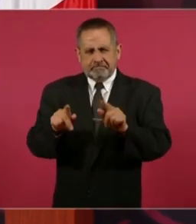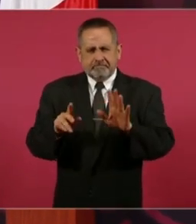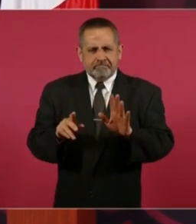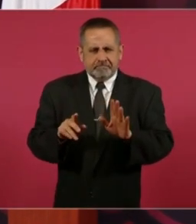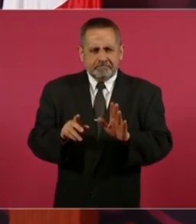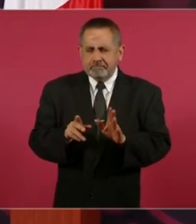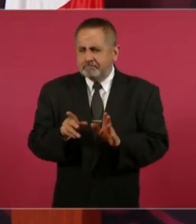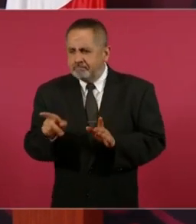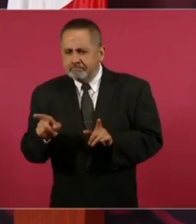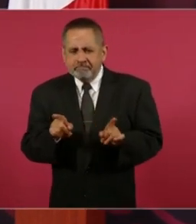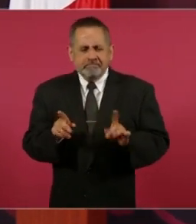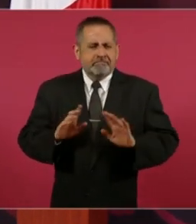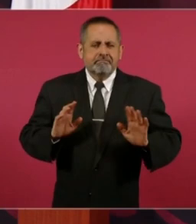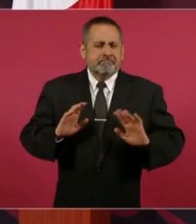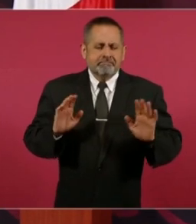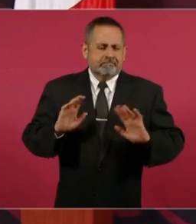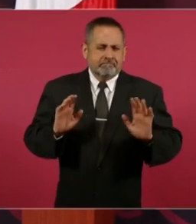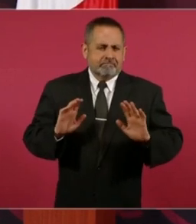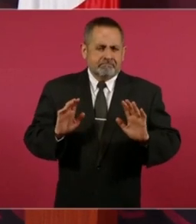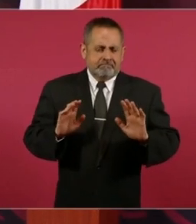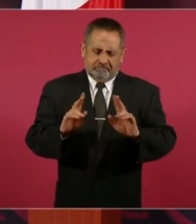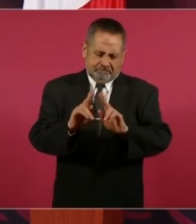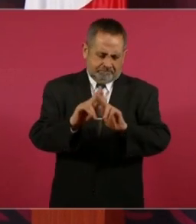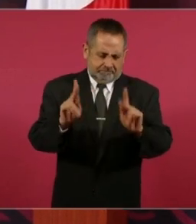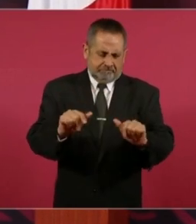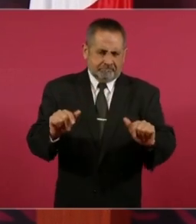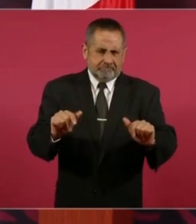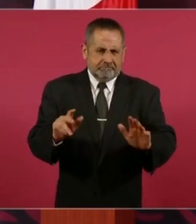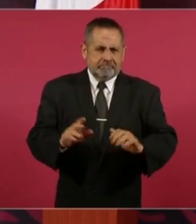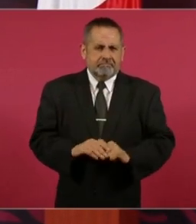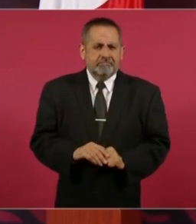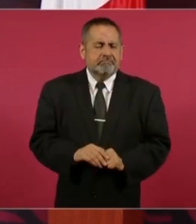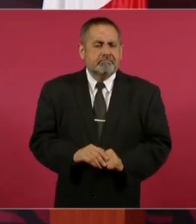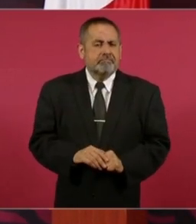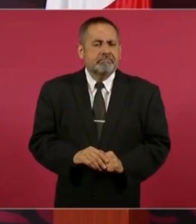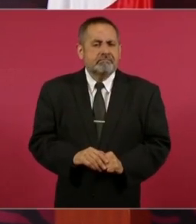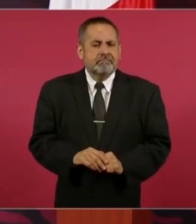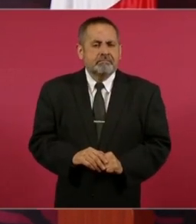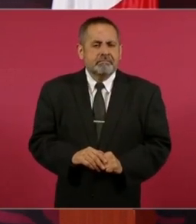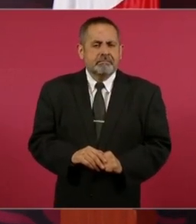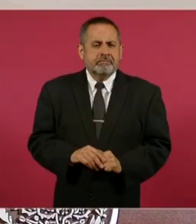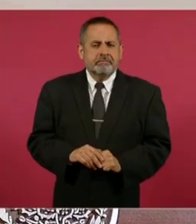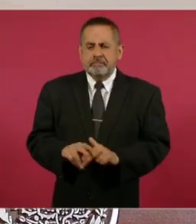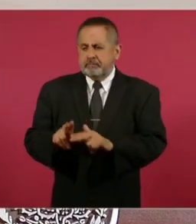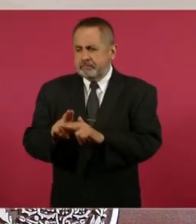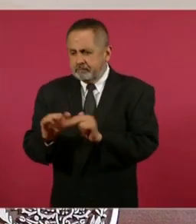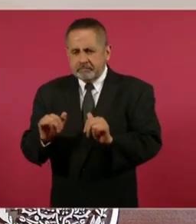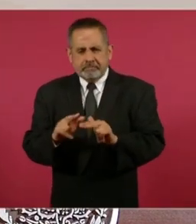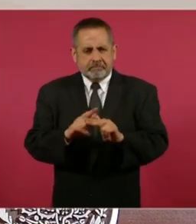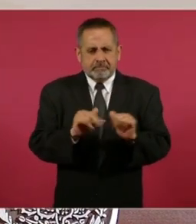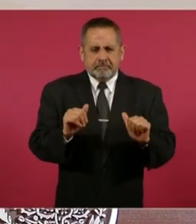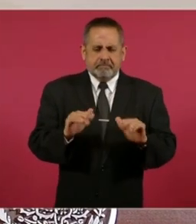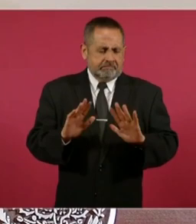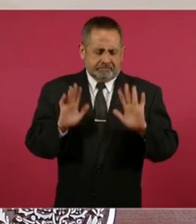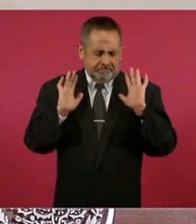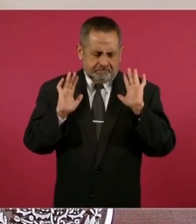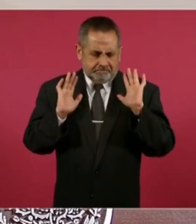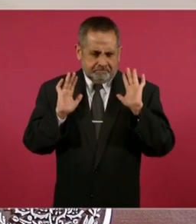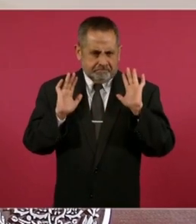tomamos partido eh por ninguna de las